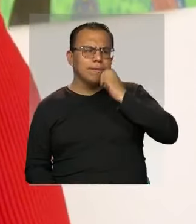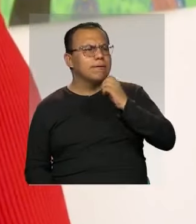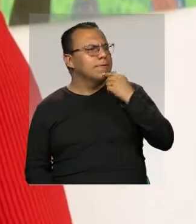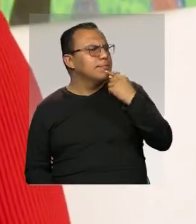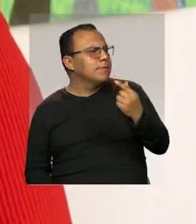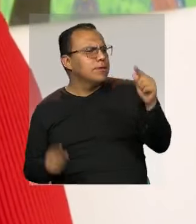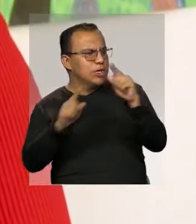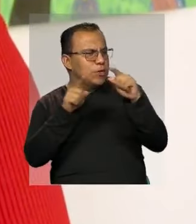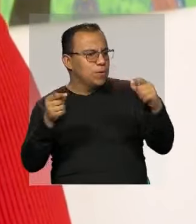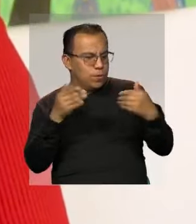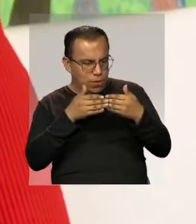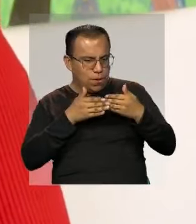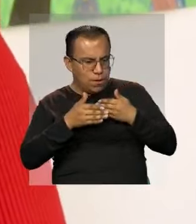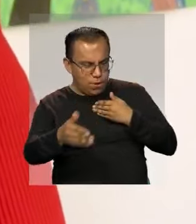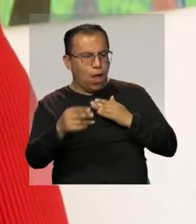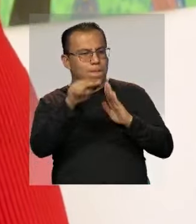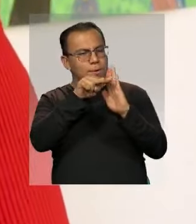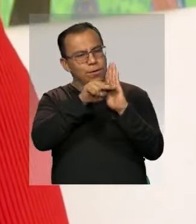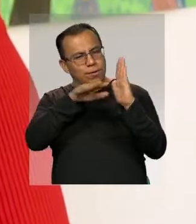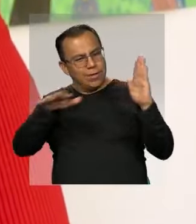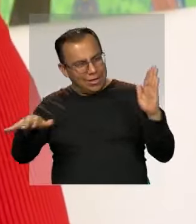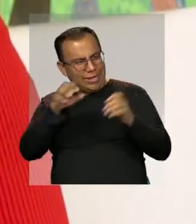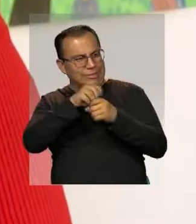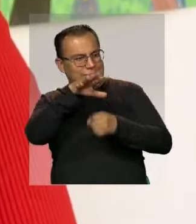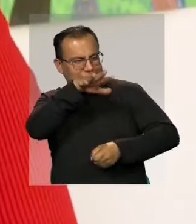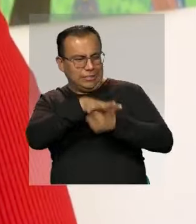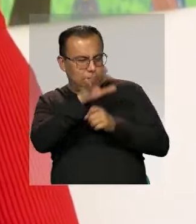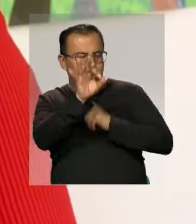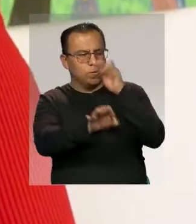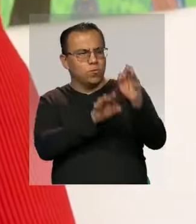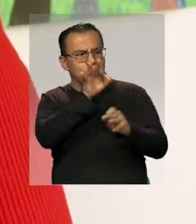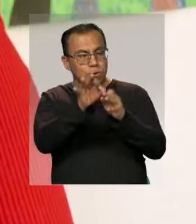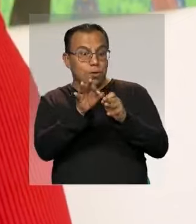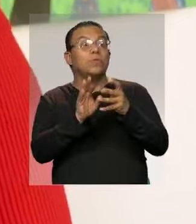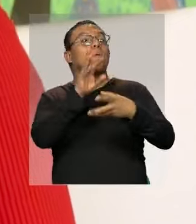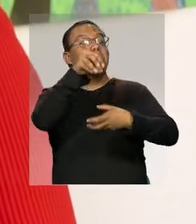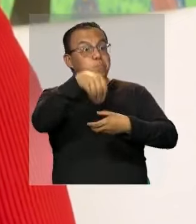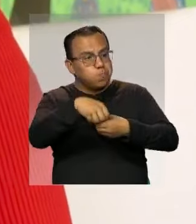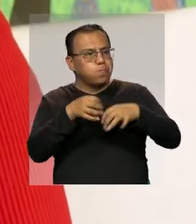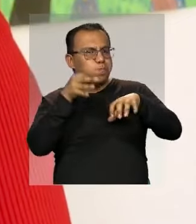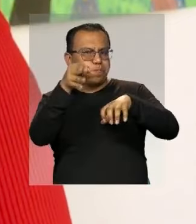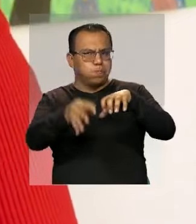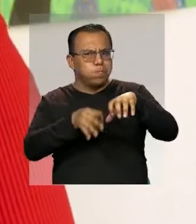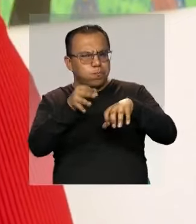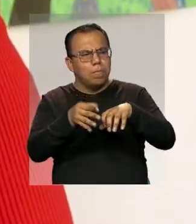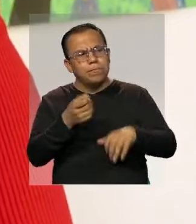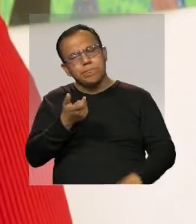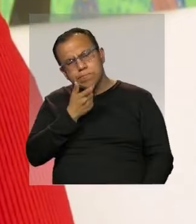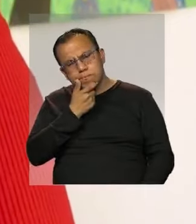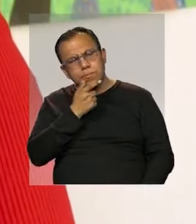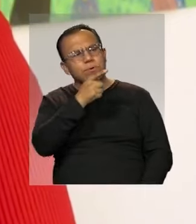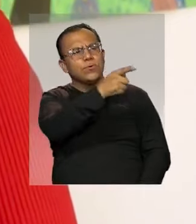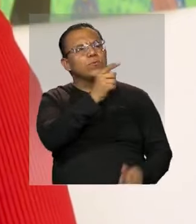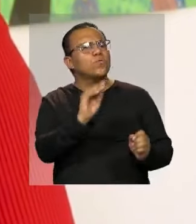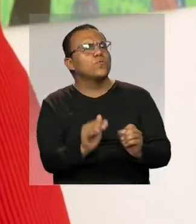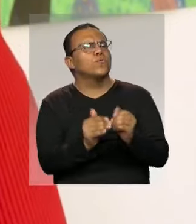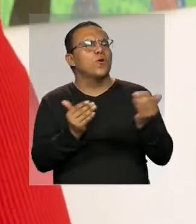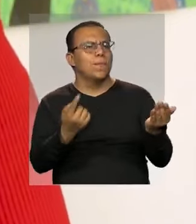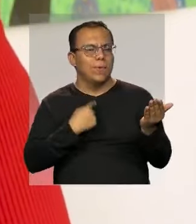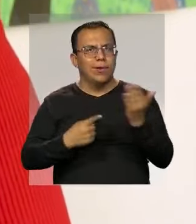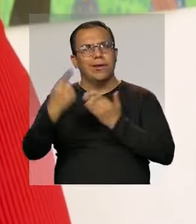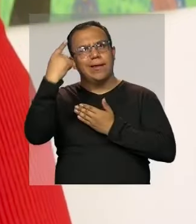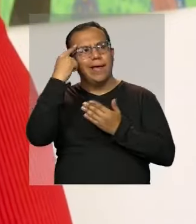dijo que quería mantener la política del sistema distrital del cuidado y entre esas están las manzanas del cuidado. Cuéntenos ustedes cómo